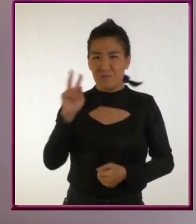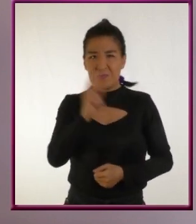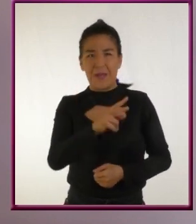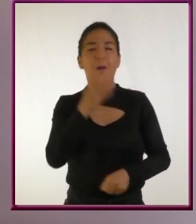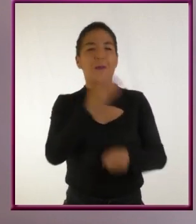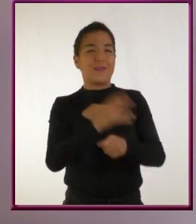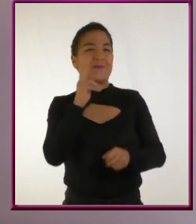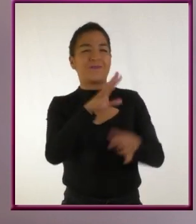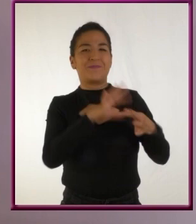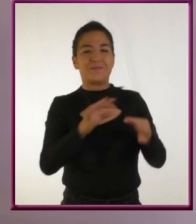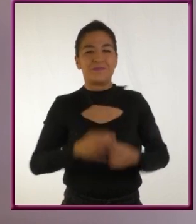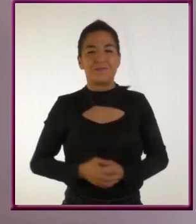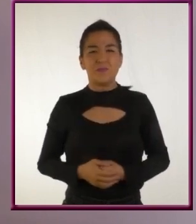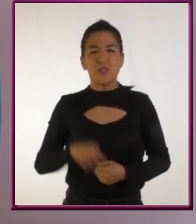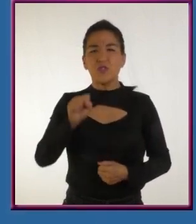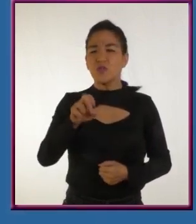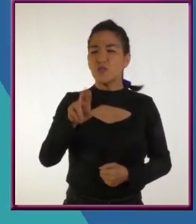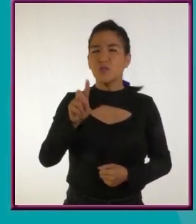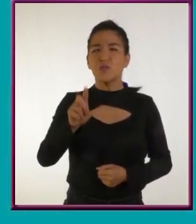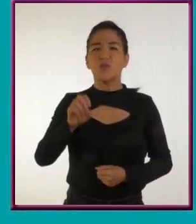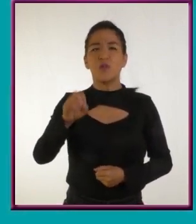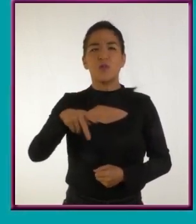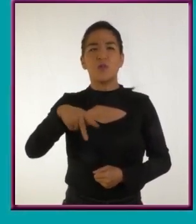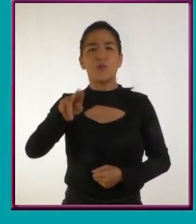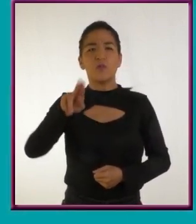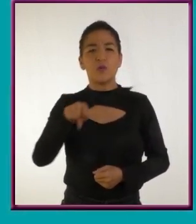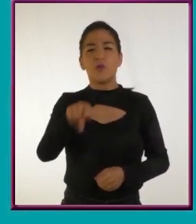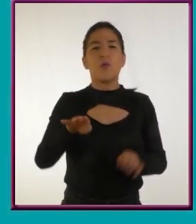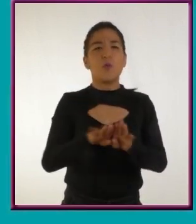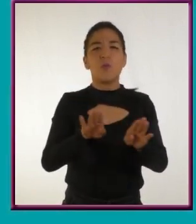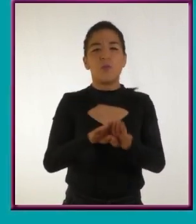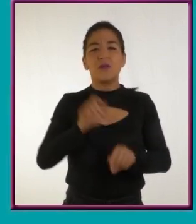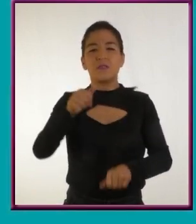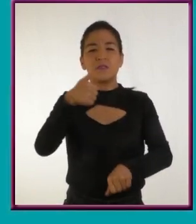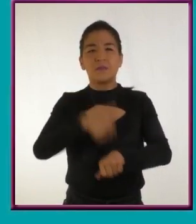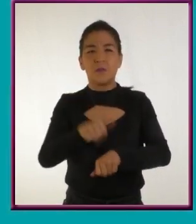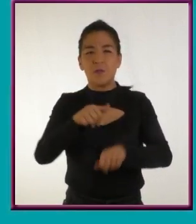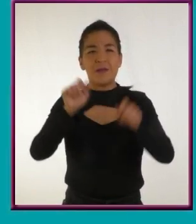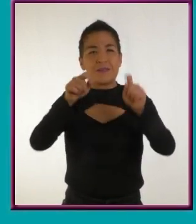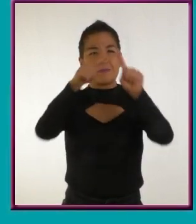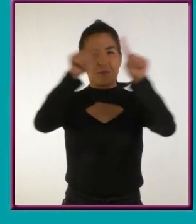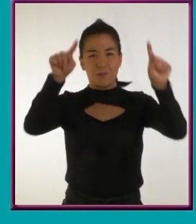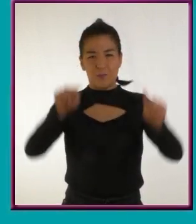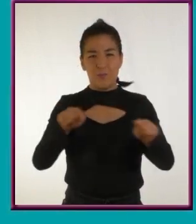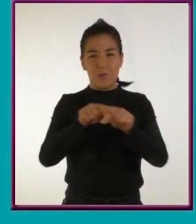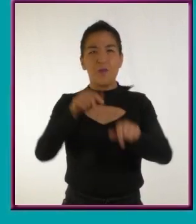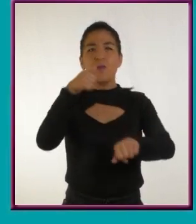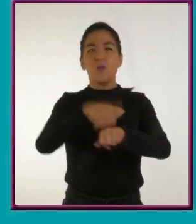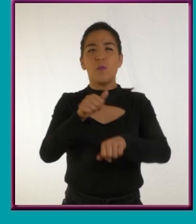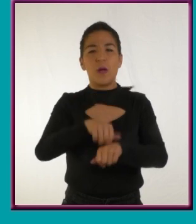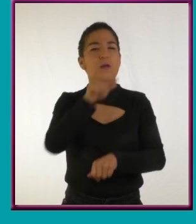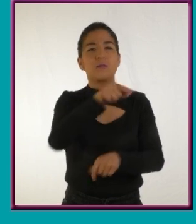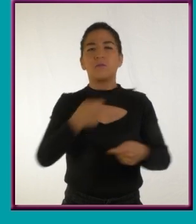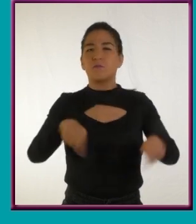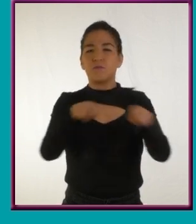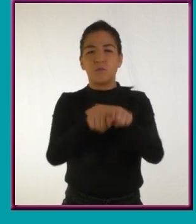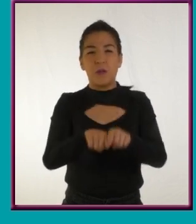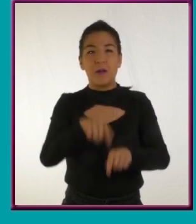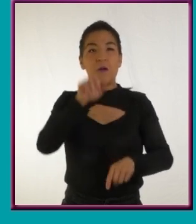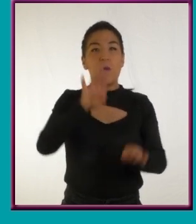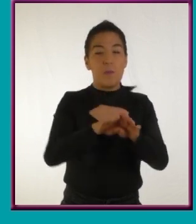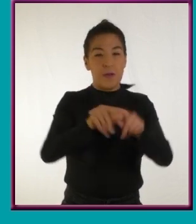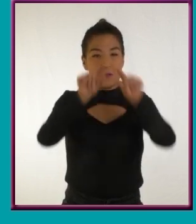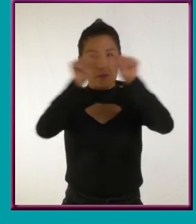él? Vamos a ver esta cápsula. El sudoku es una variación del cuadrado mágico, que es un arreglo cuadrado de números